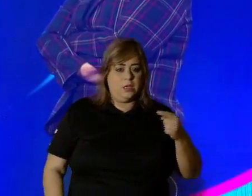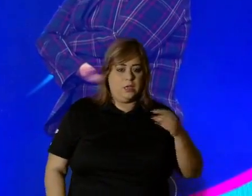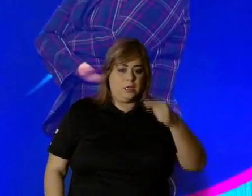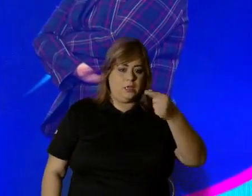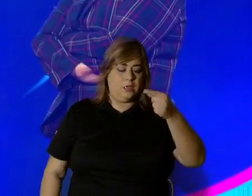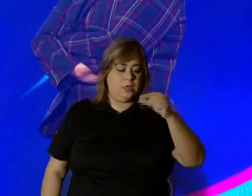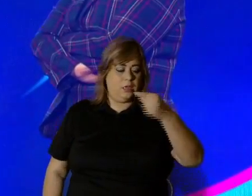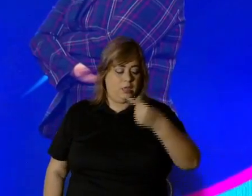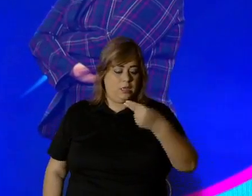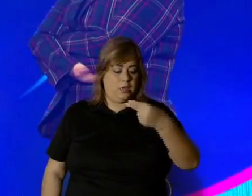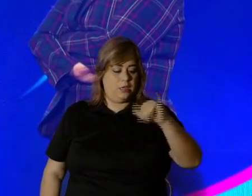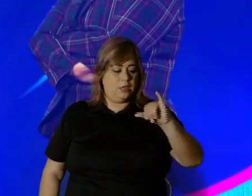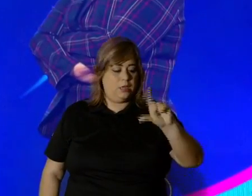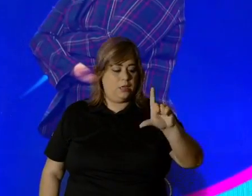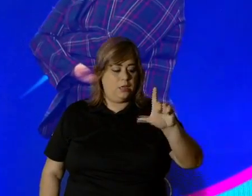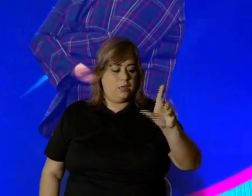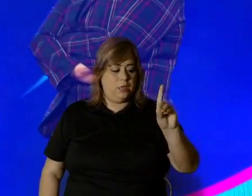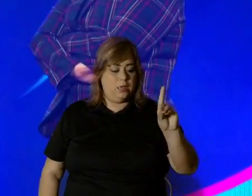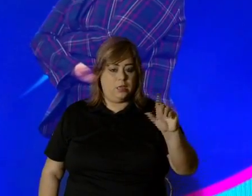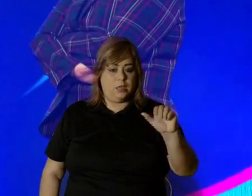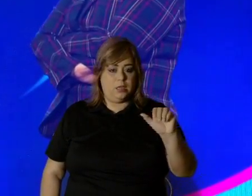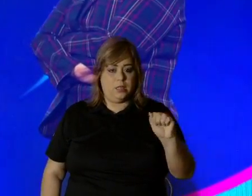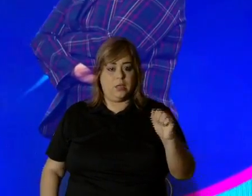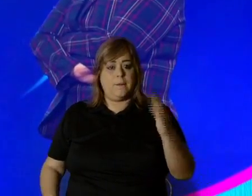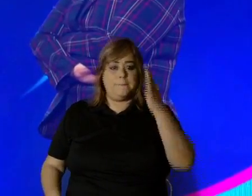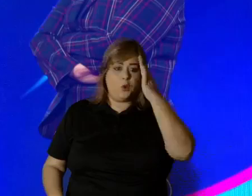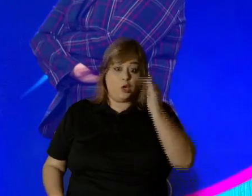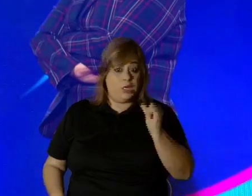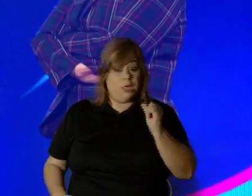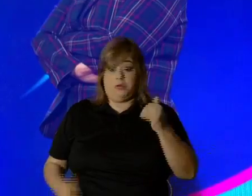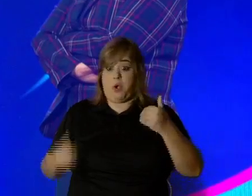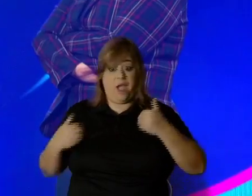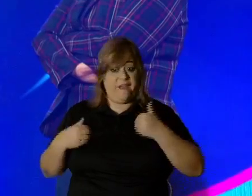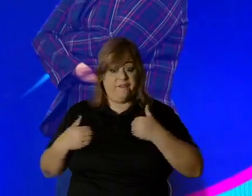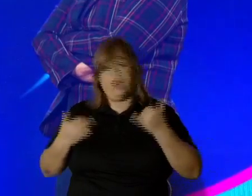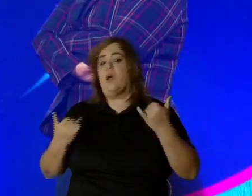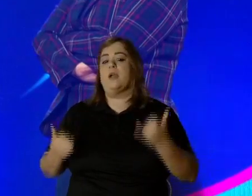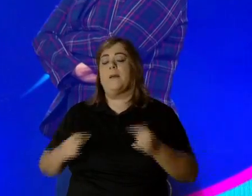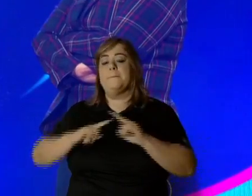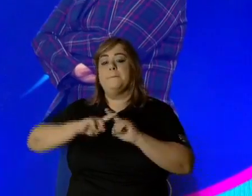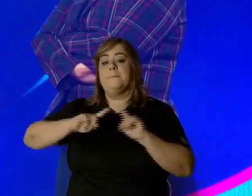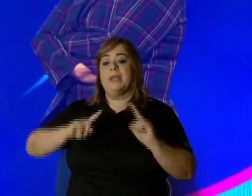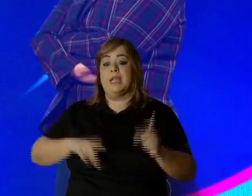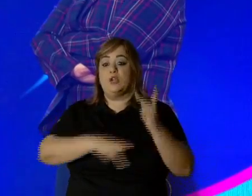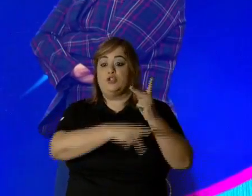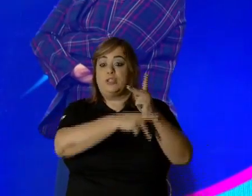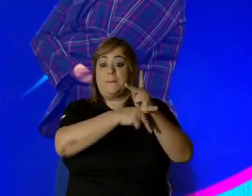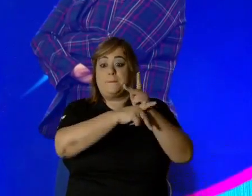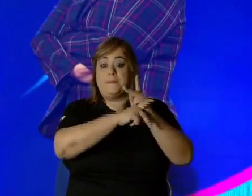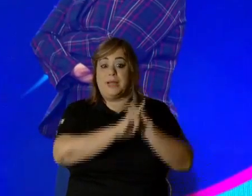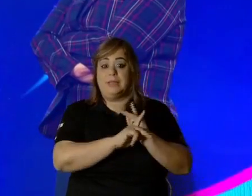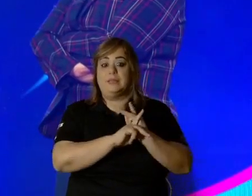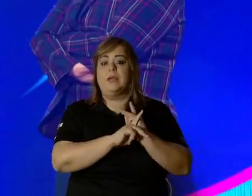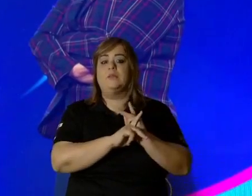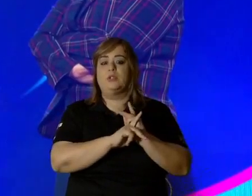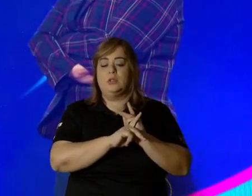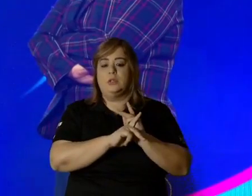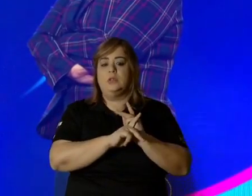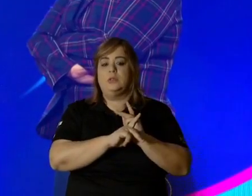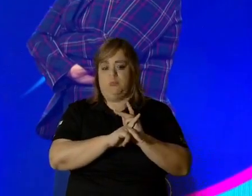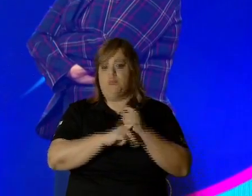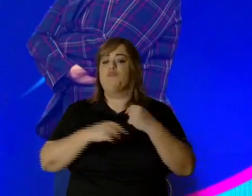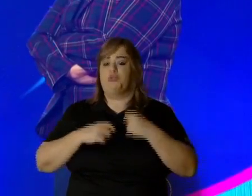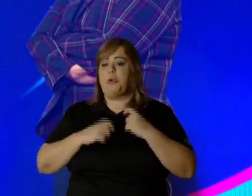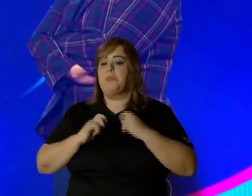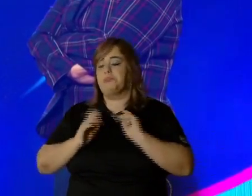a Hilda, apúntame ahí, porque yo no lo tengo, pero si a mí me dan el préstamo que estoy pidiendo, se va a desatar